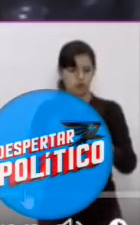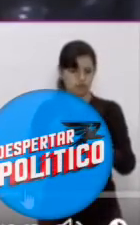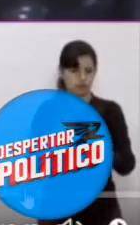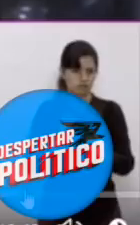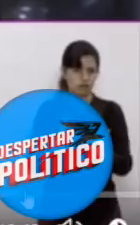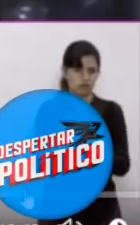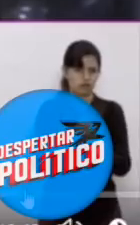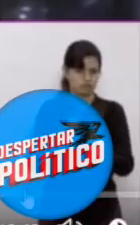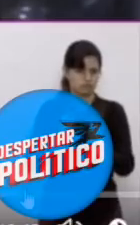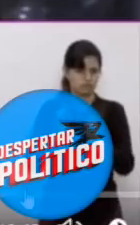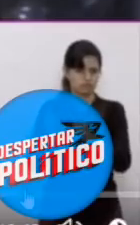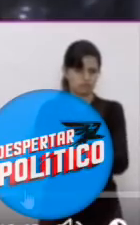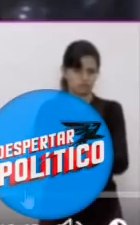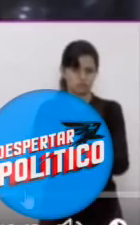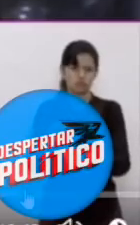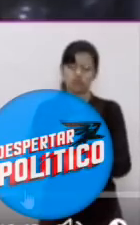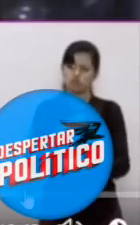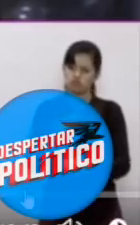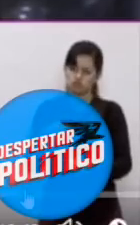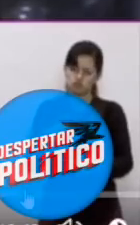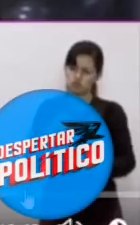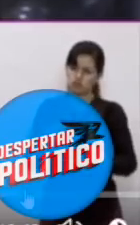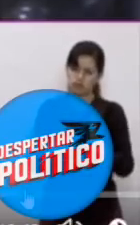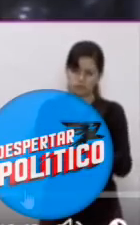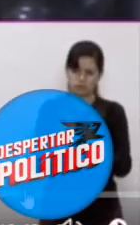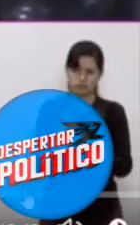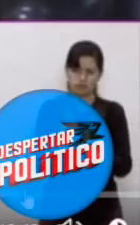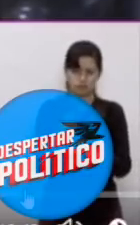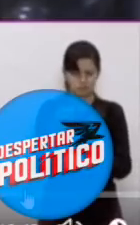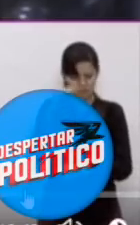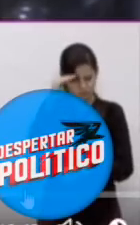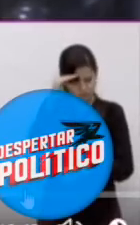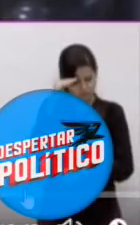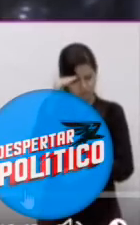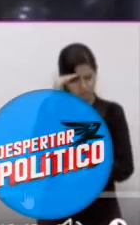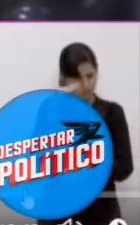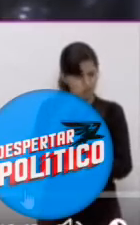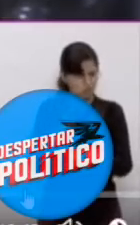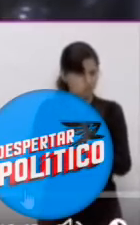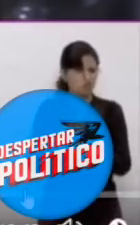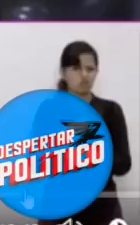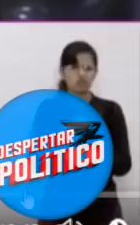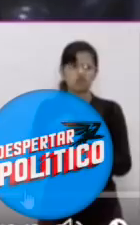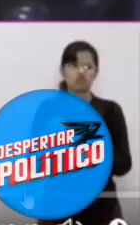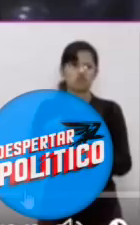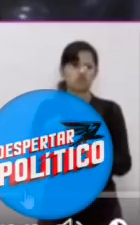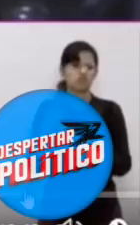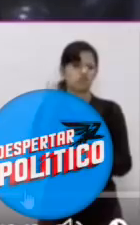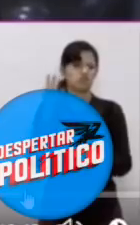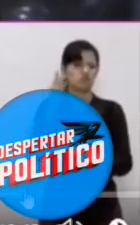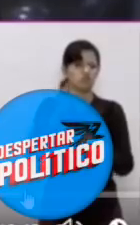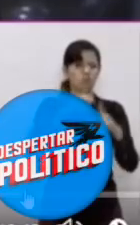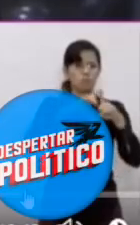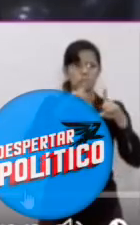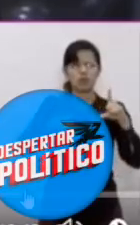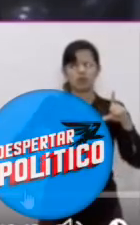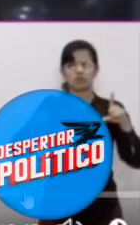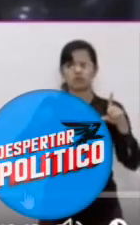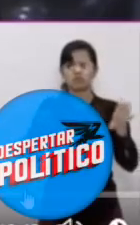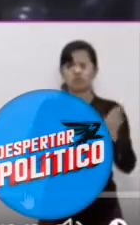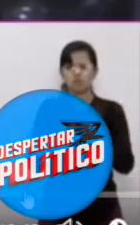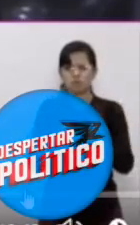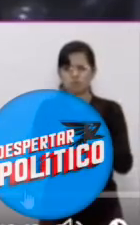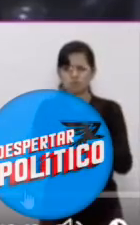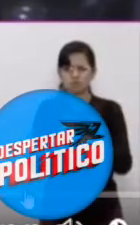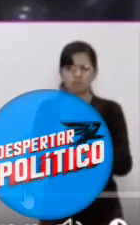cargo me parece que tenemos que volver a replantear lo como una lógica de que queremos como país dónde y cómo queremos